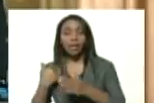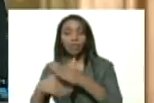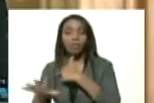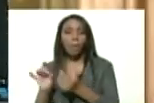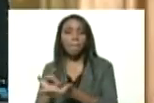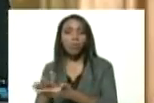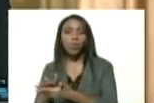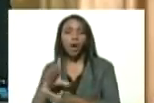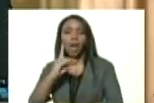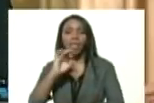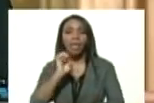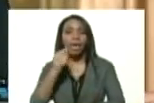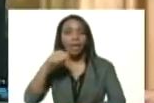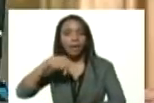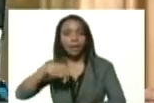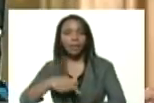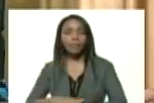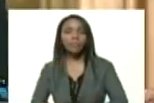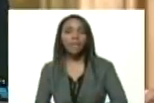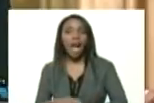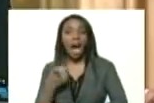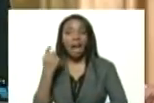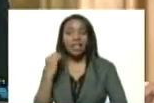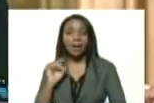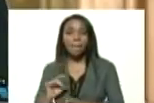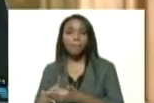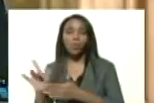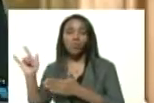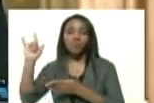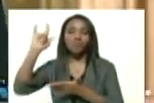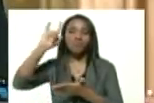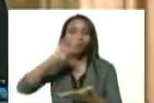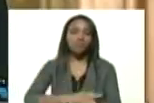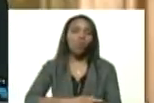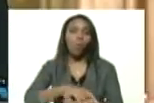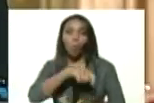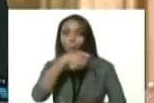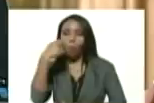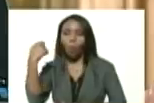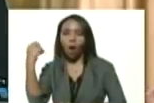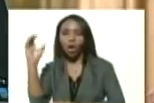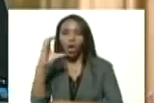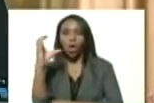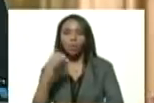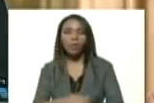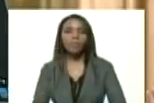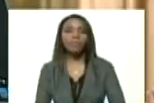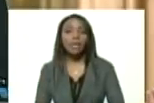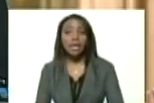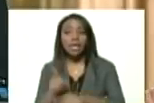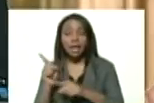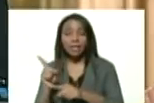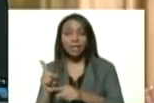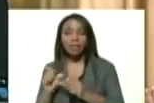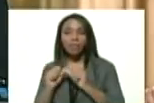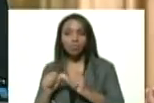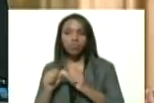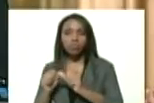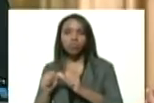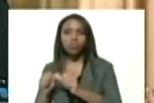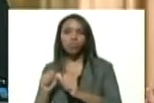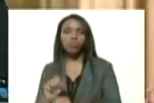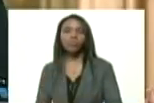aquí ayer retomamos un avión al narcotráfico colombiano y así vamos a mantener